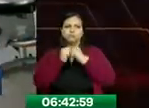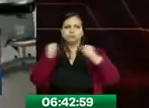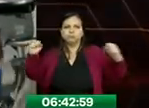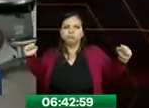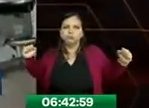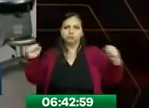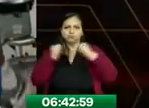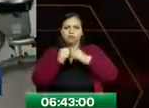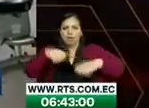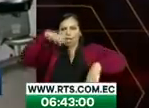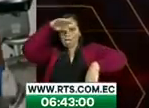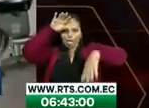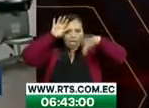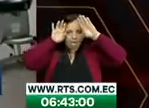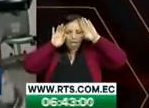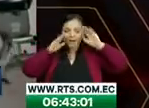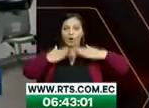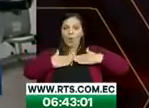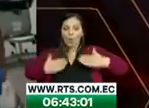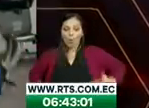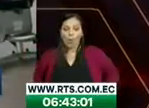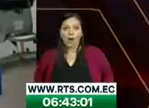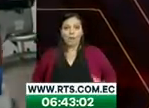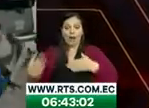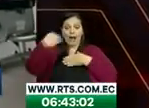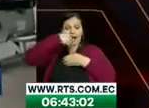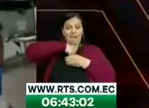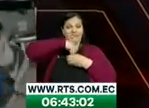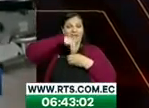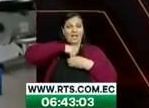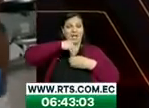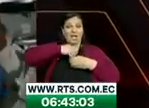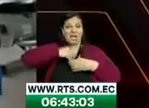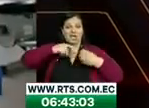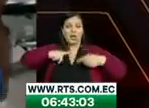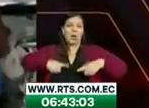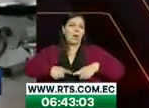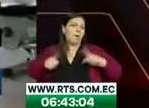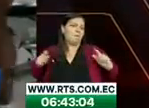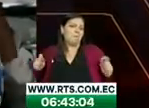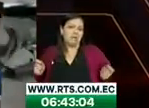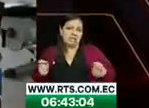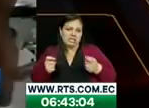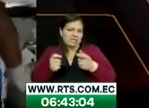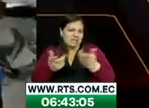demás, el calor corporal, mata a las bacterias, los gérmenes y